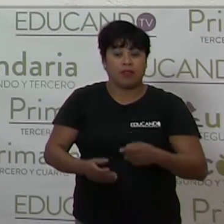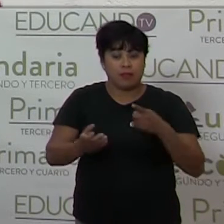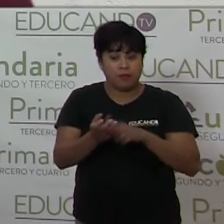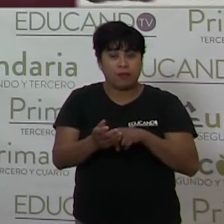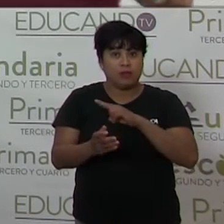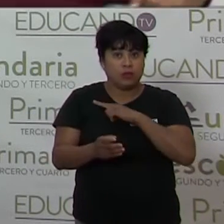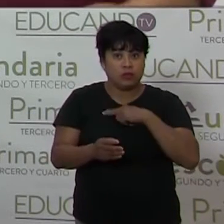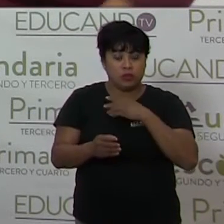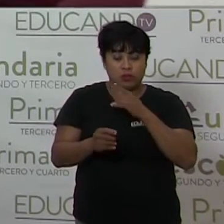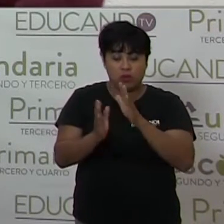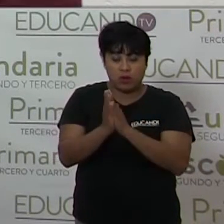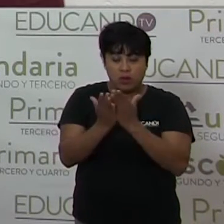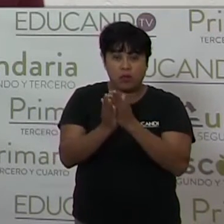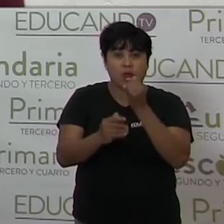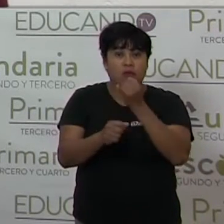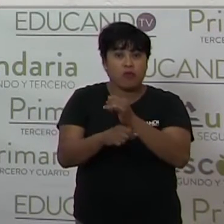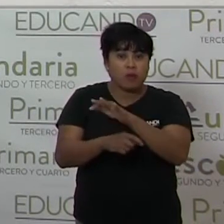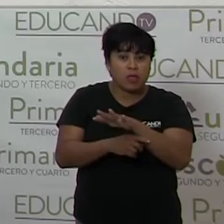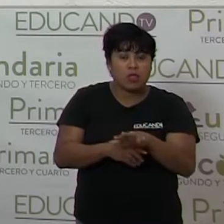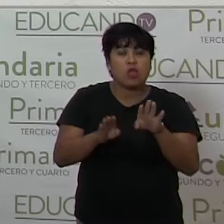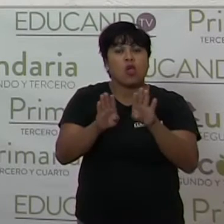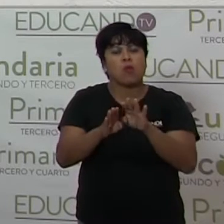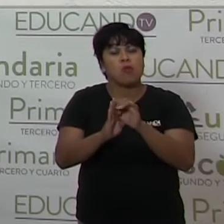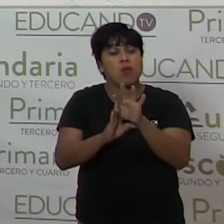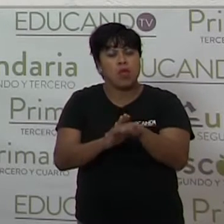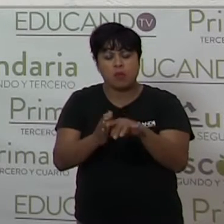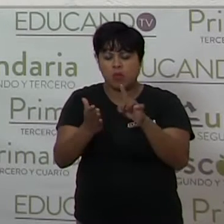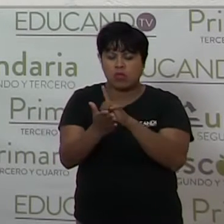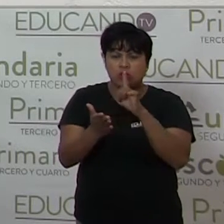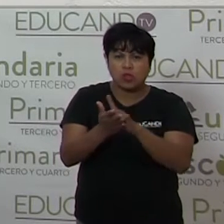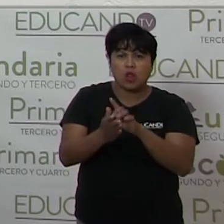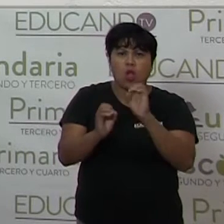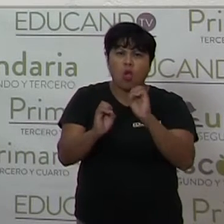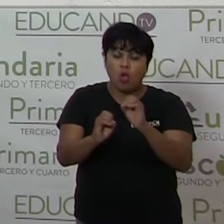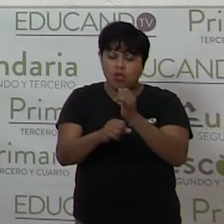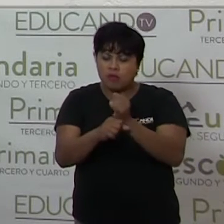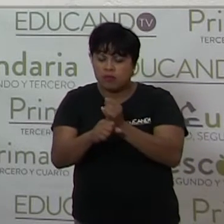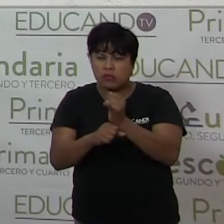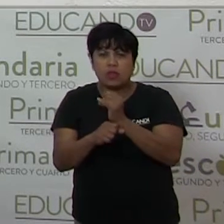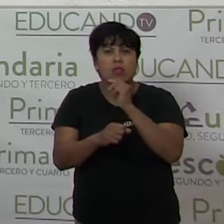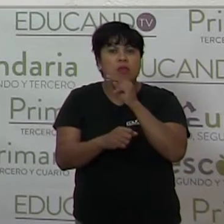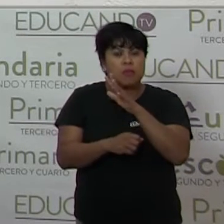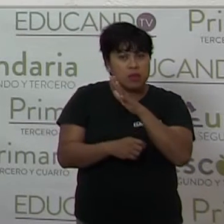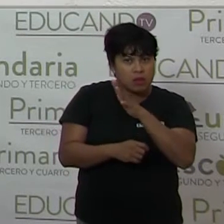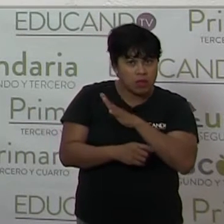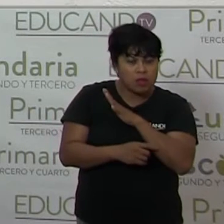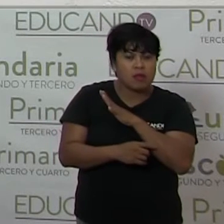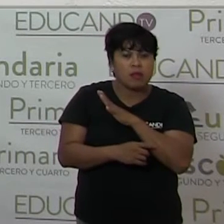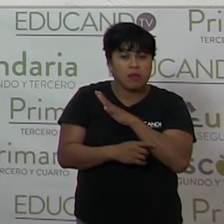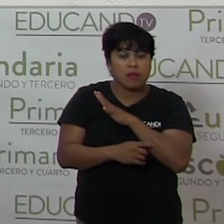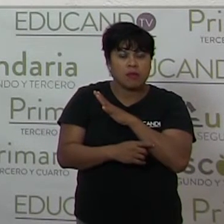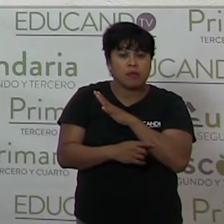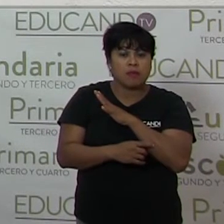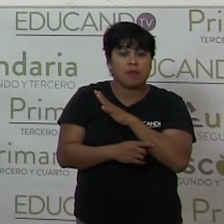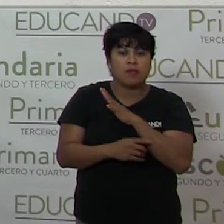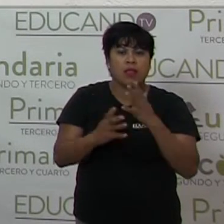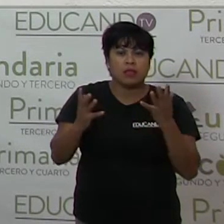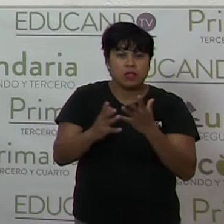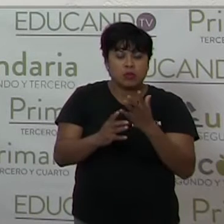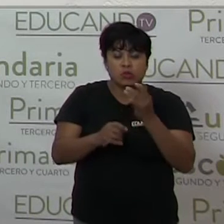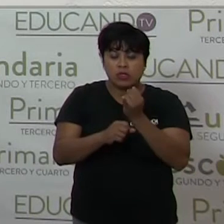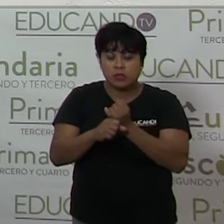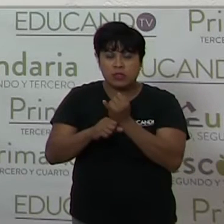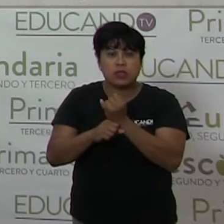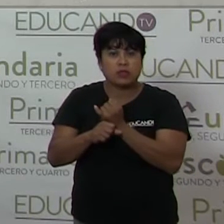en nuestros libros informativos por ejemplo como los diccionarios o de consulta también tenemos tenemos de